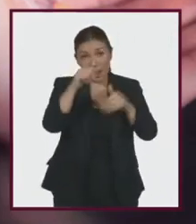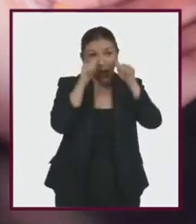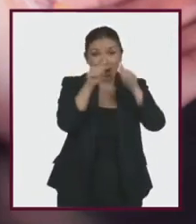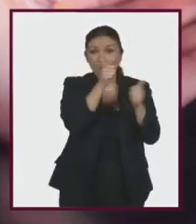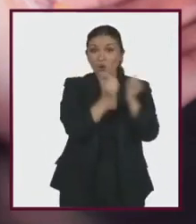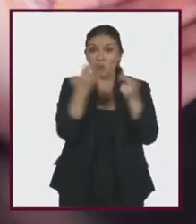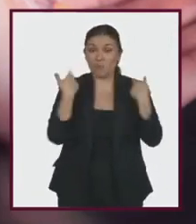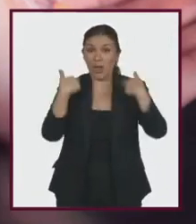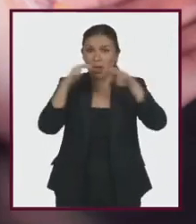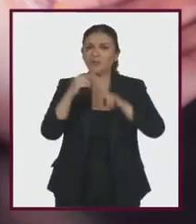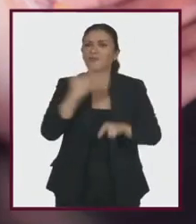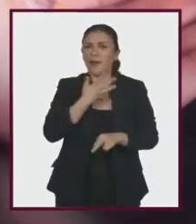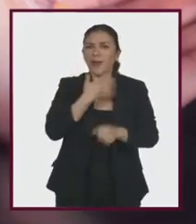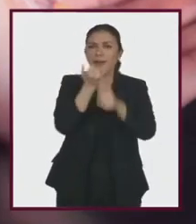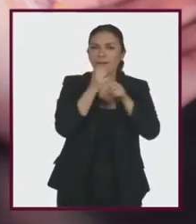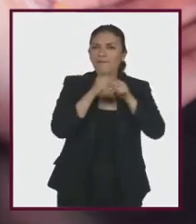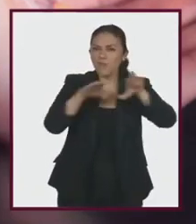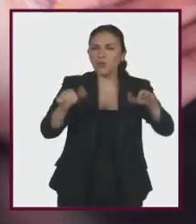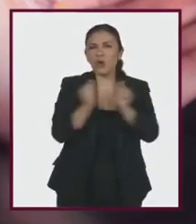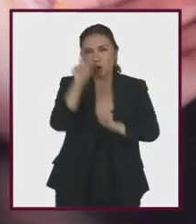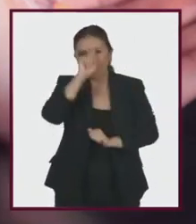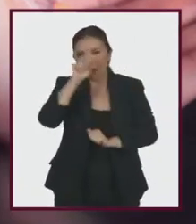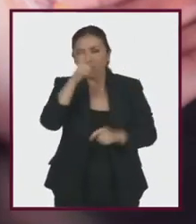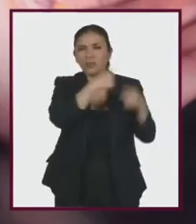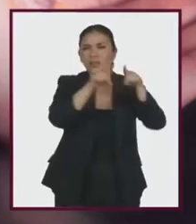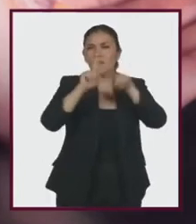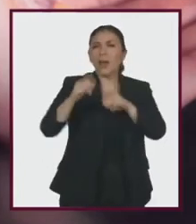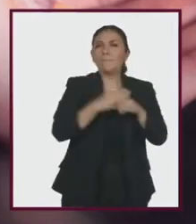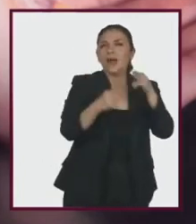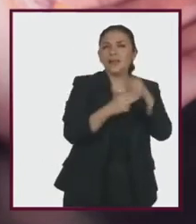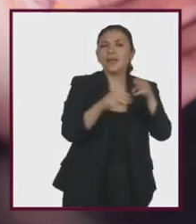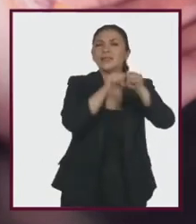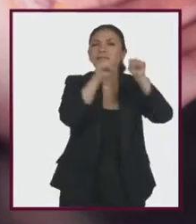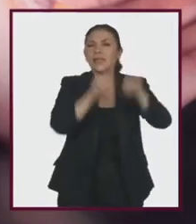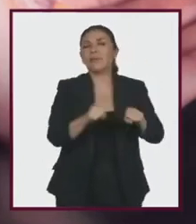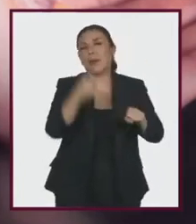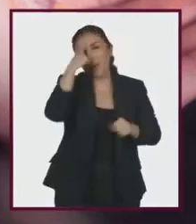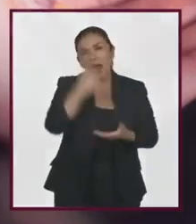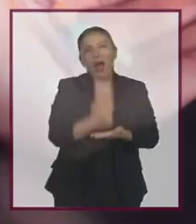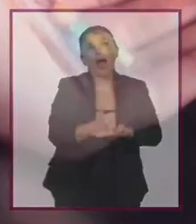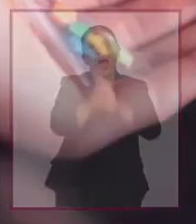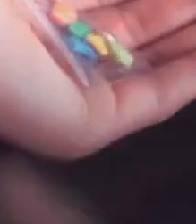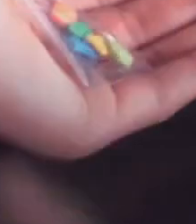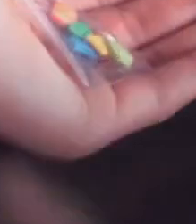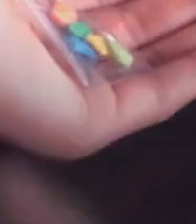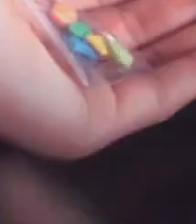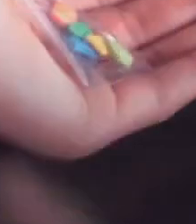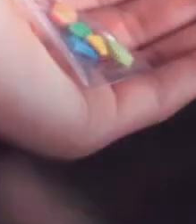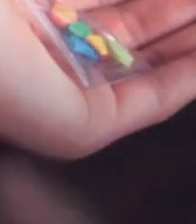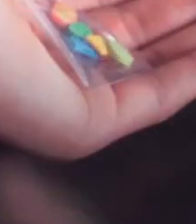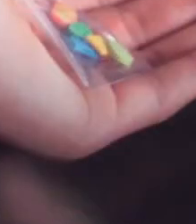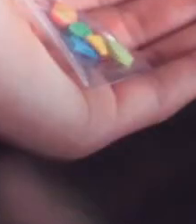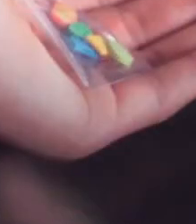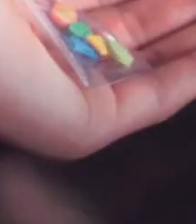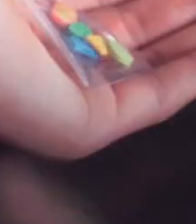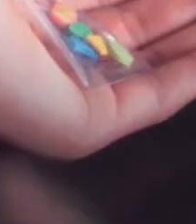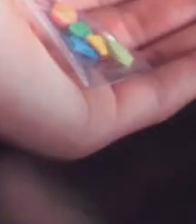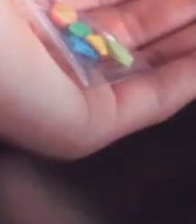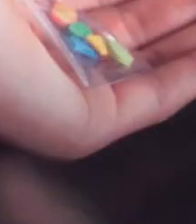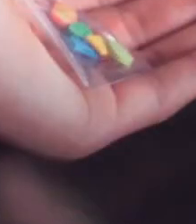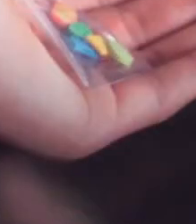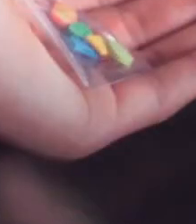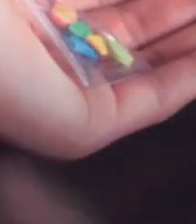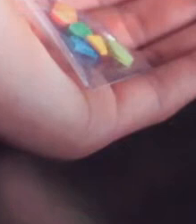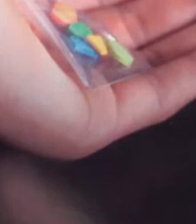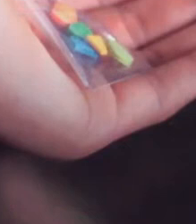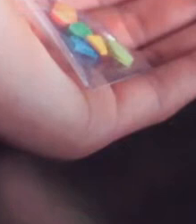con información, con orientación, materiales y un sistema de asistencia en línea para que maestras y maestros tengan